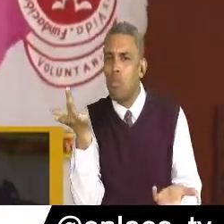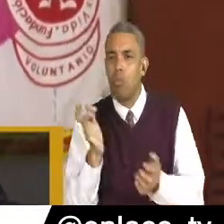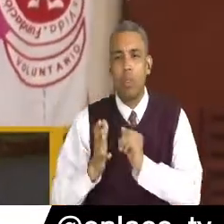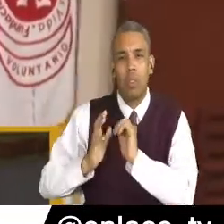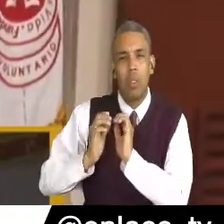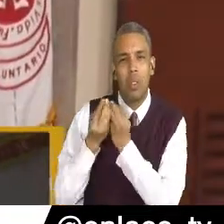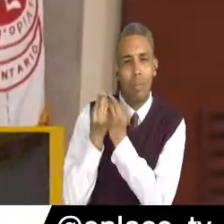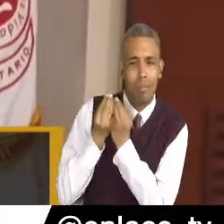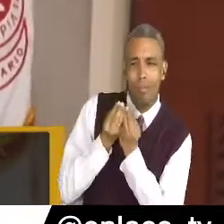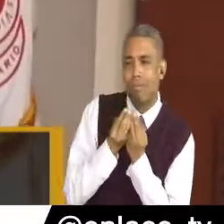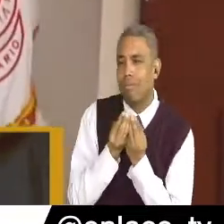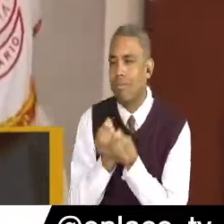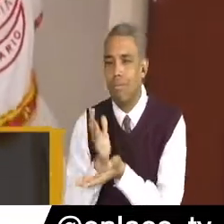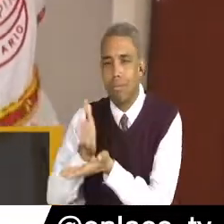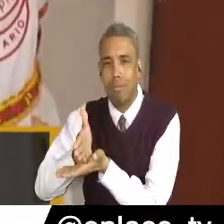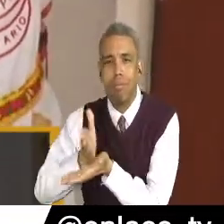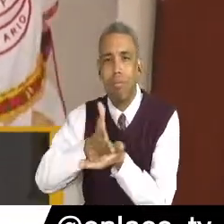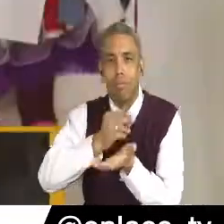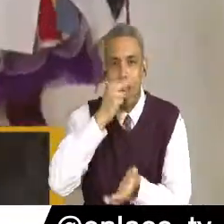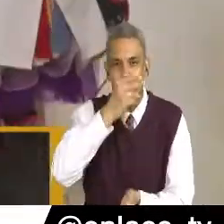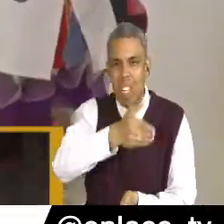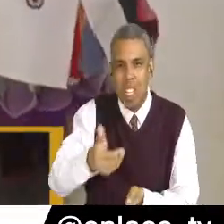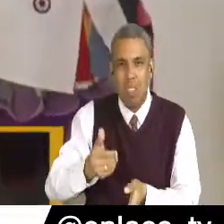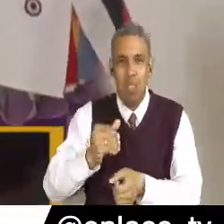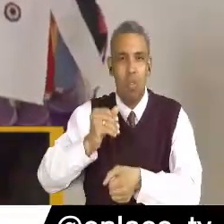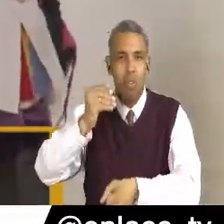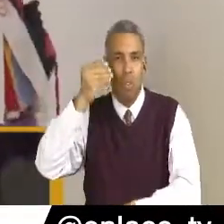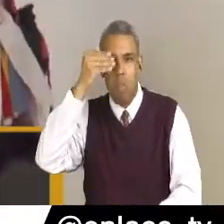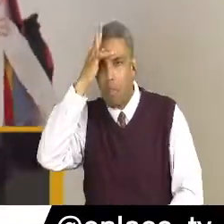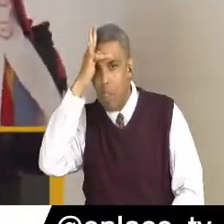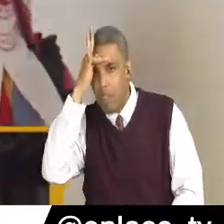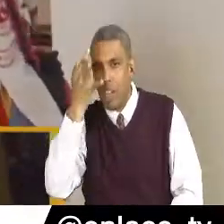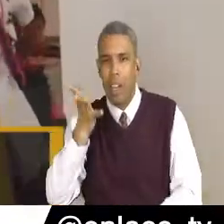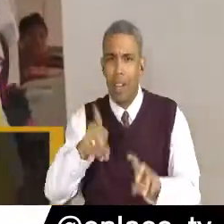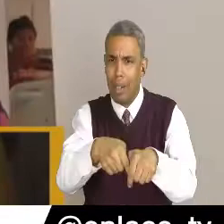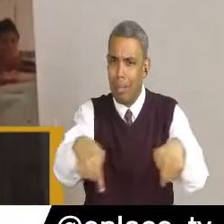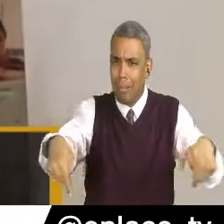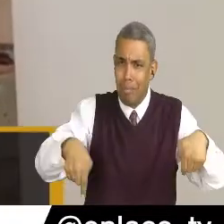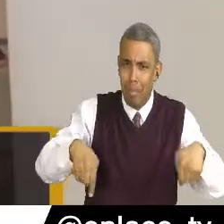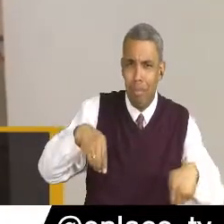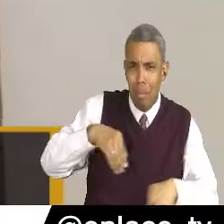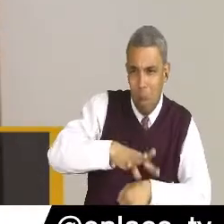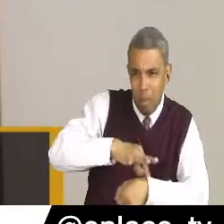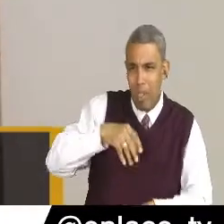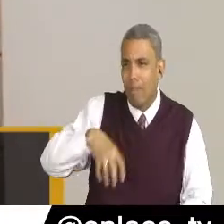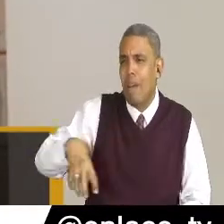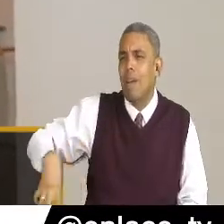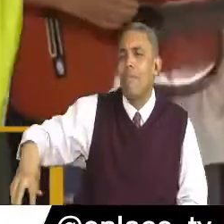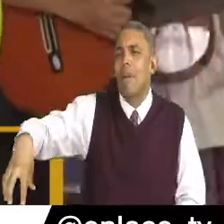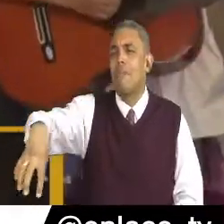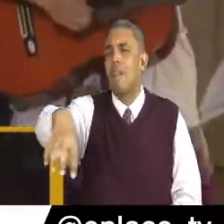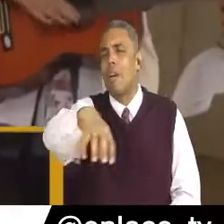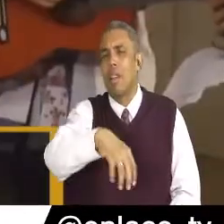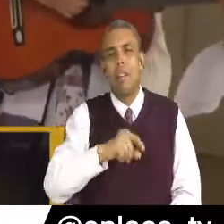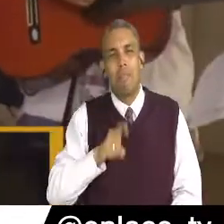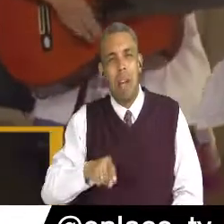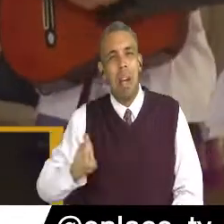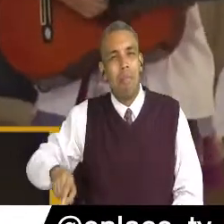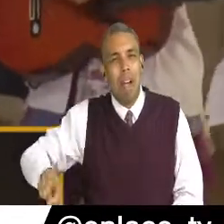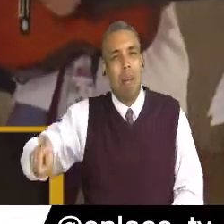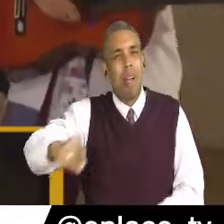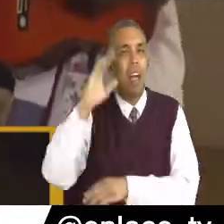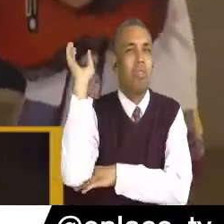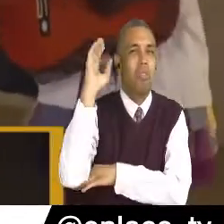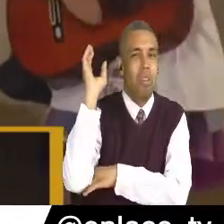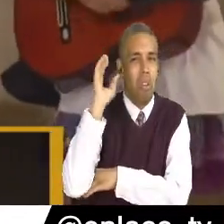Llevamos 20 años llevando la terapia de la risa en todos los lugares de Colombia. Empezó en Bogotá